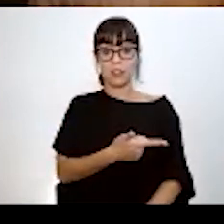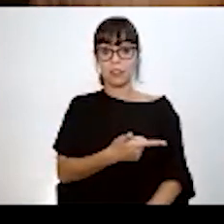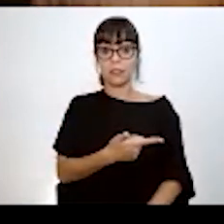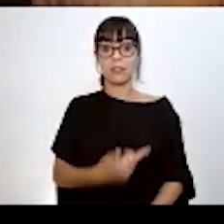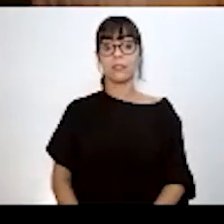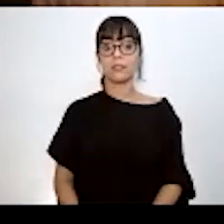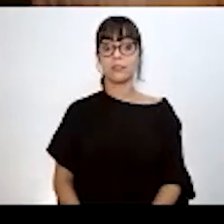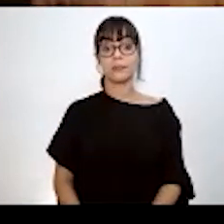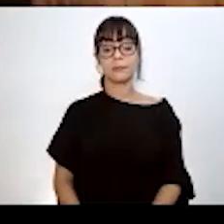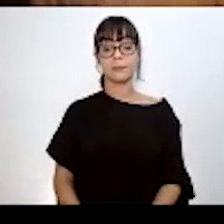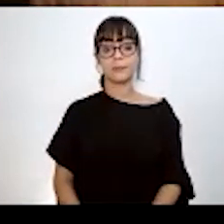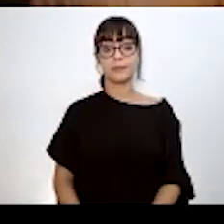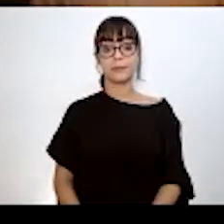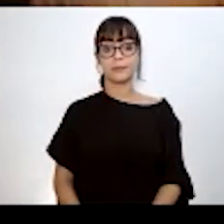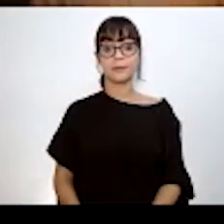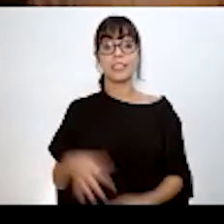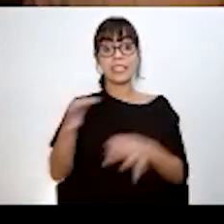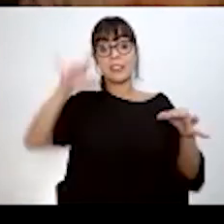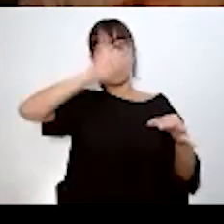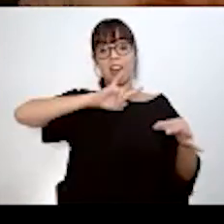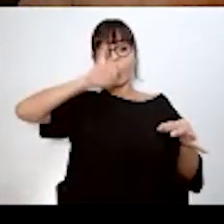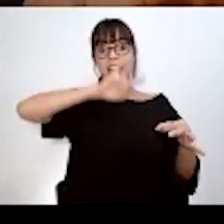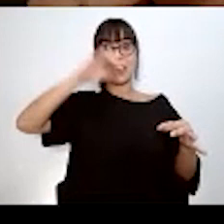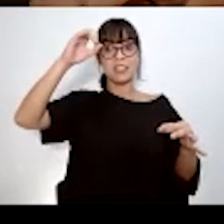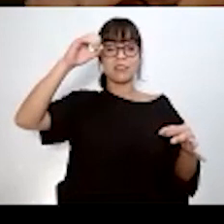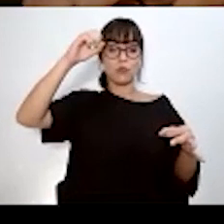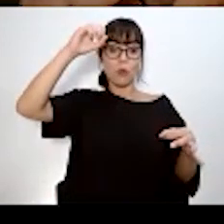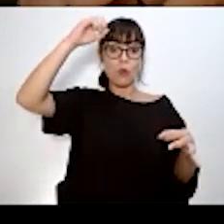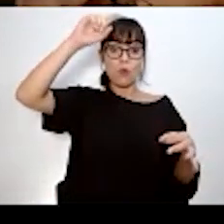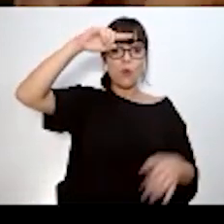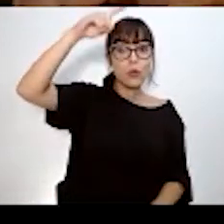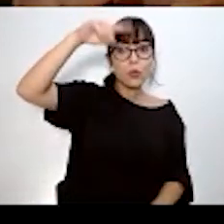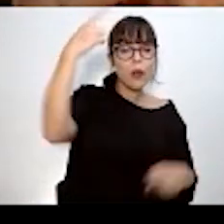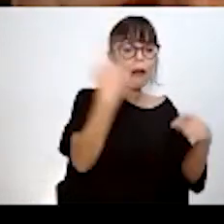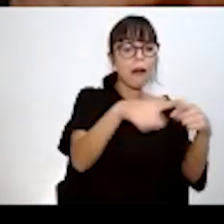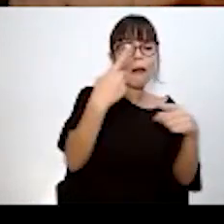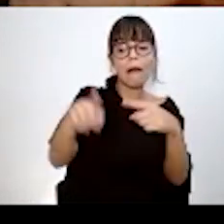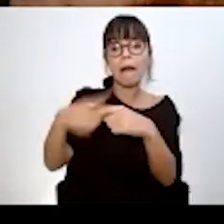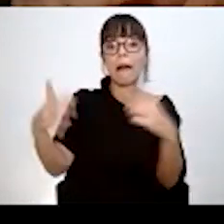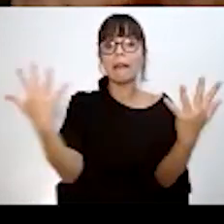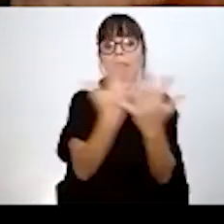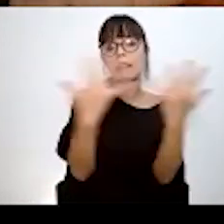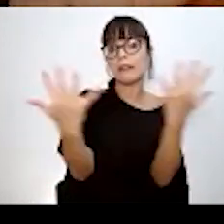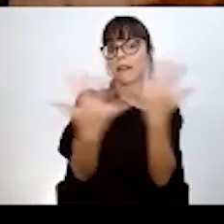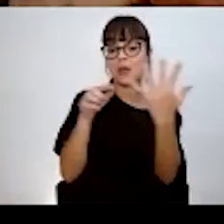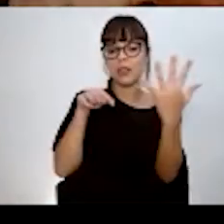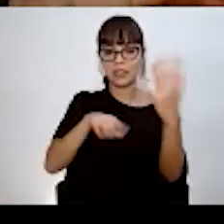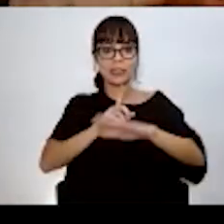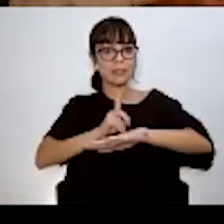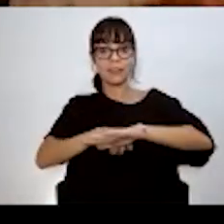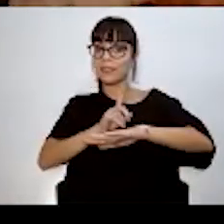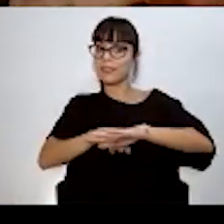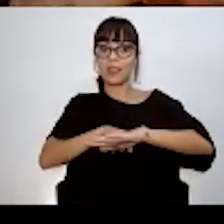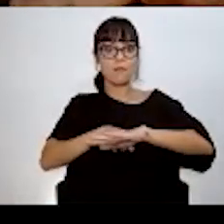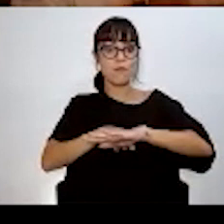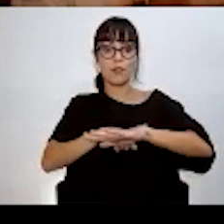elementos culturales que encontrábamos en las islas aparecían mezclados. El tiempo en nuestro territorio se había roto por completo, como trata